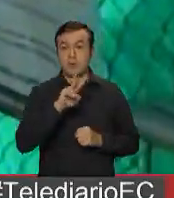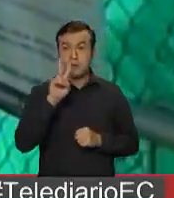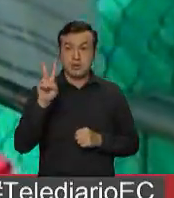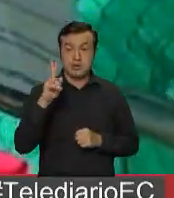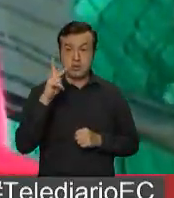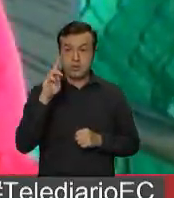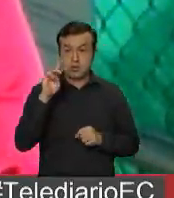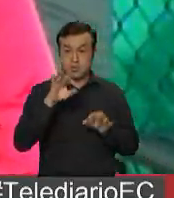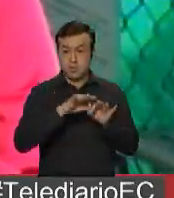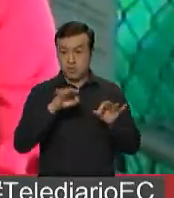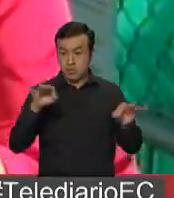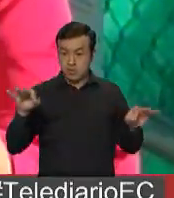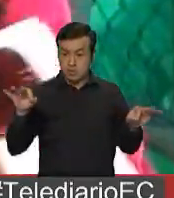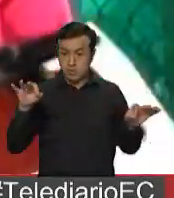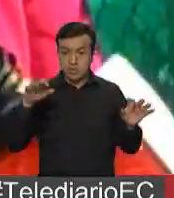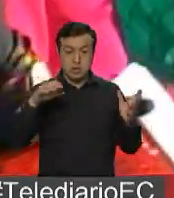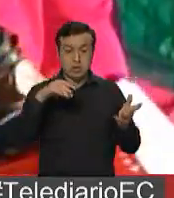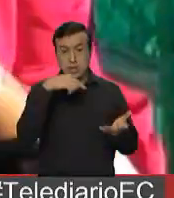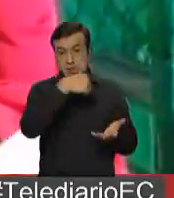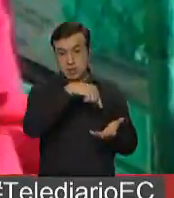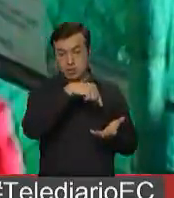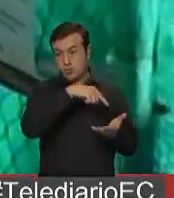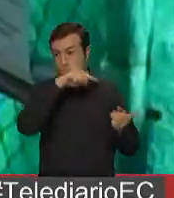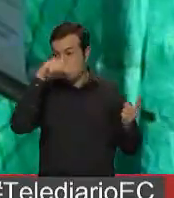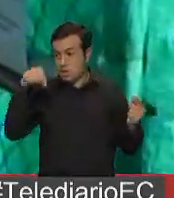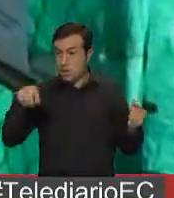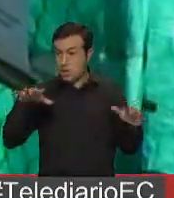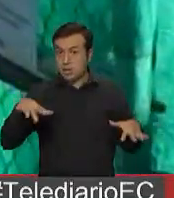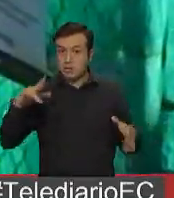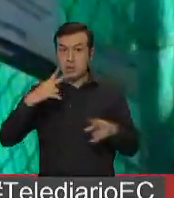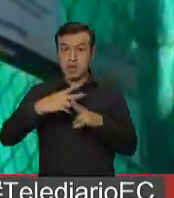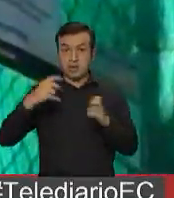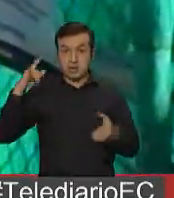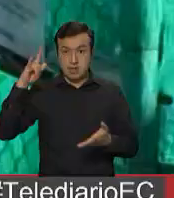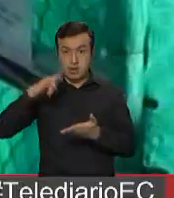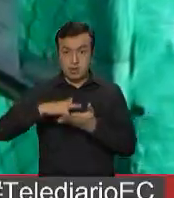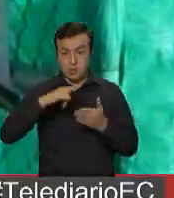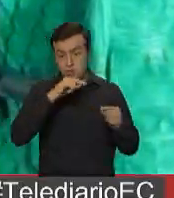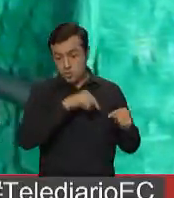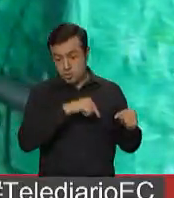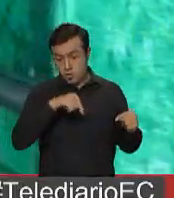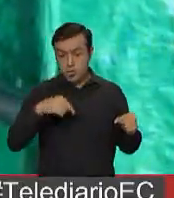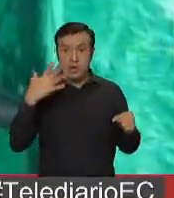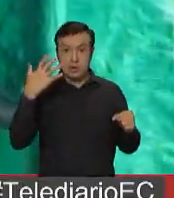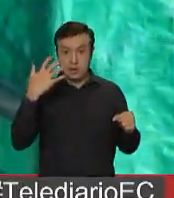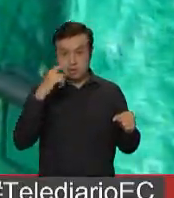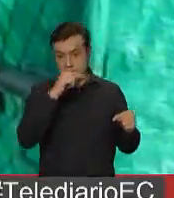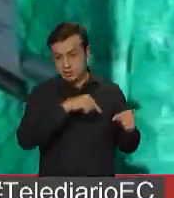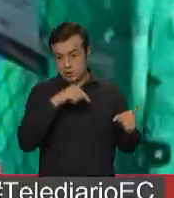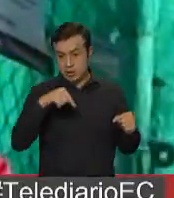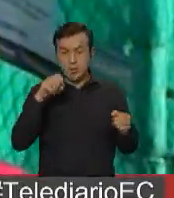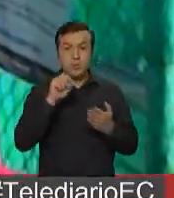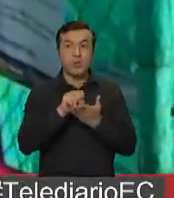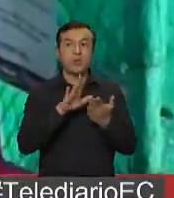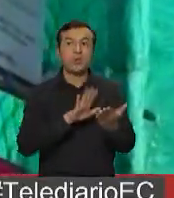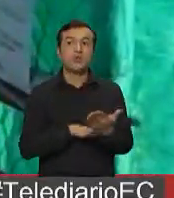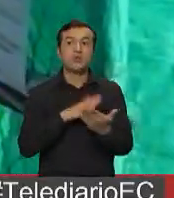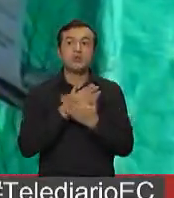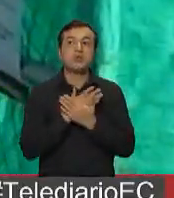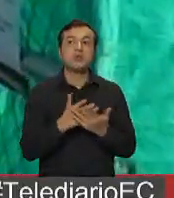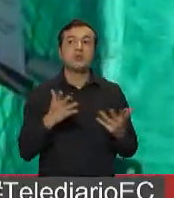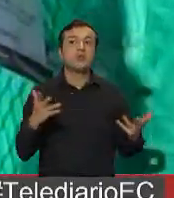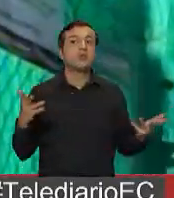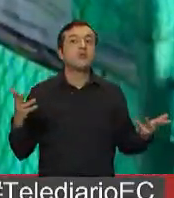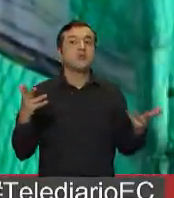que se construyen desde Quitumbe hasta Labrador, 15 estaciones. Y dentro de este proyecto también avanza